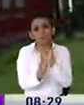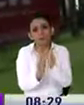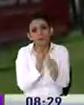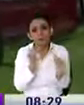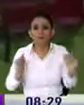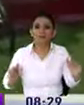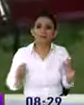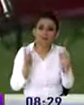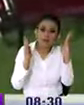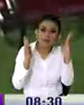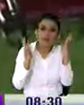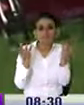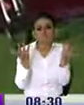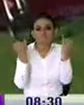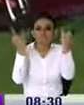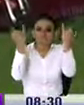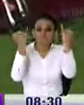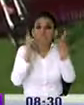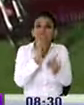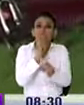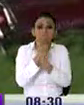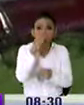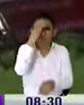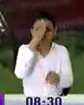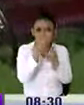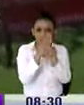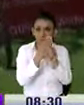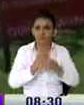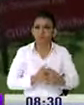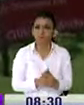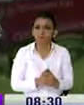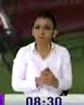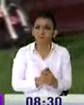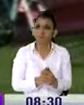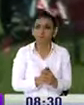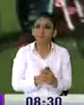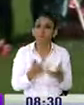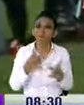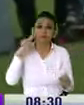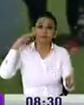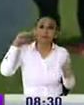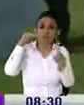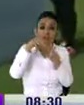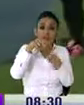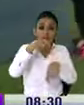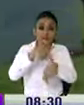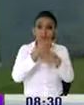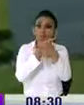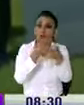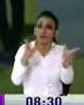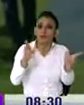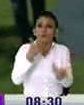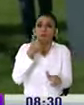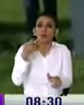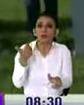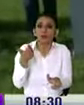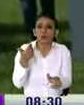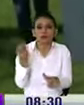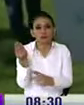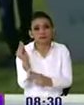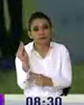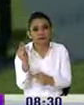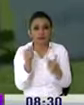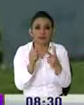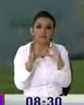festival deportivo que tiene como visión utilizar el tiempo libre, mejorar el tiempo libre de nuestros jóvenes, la